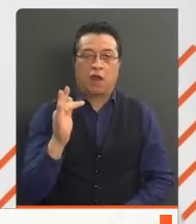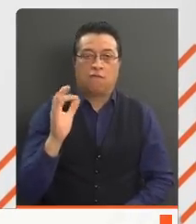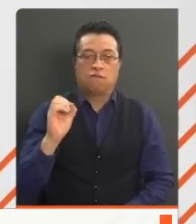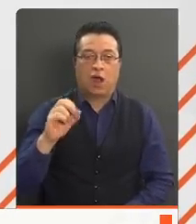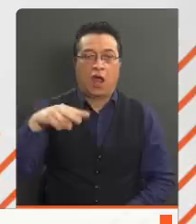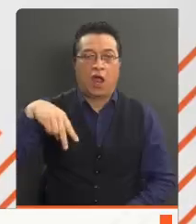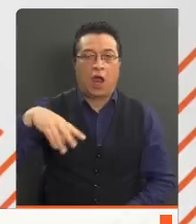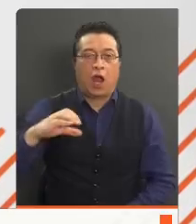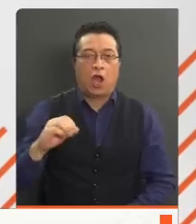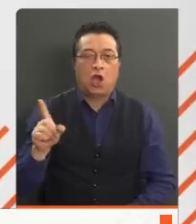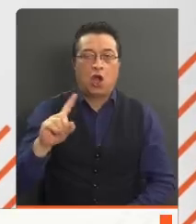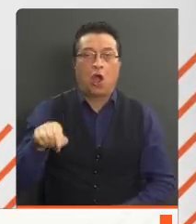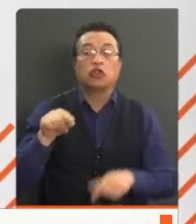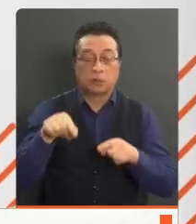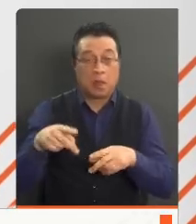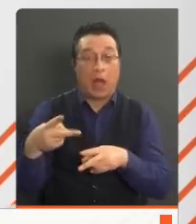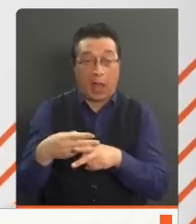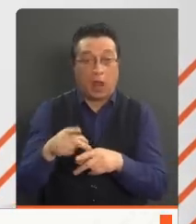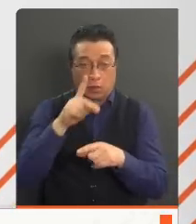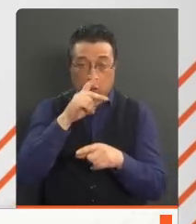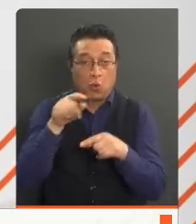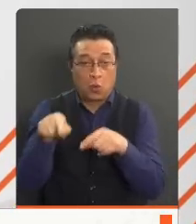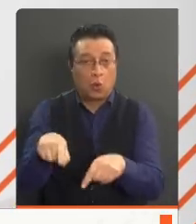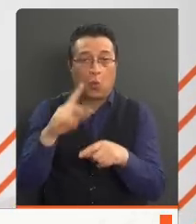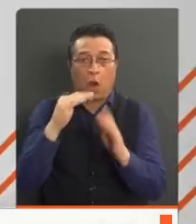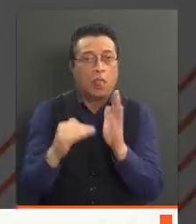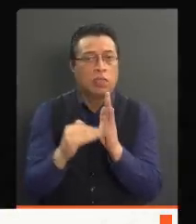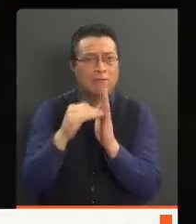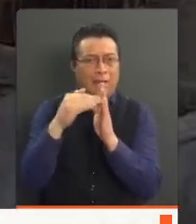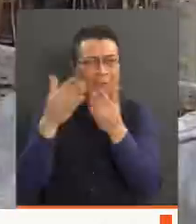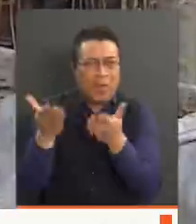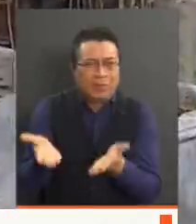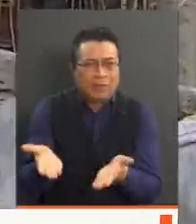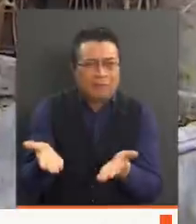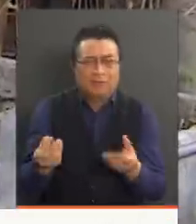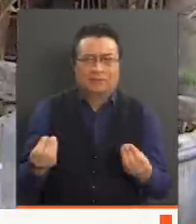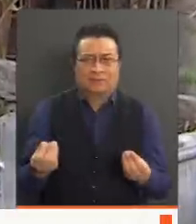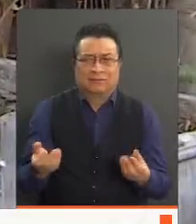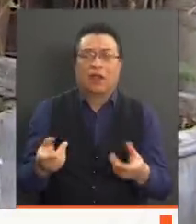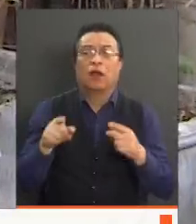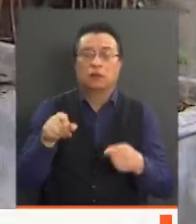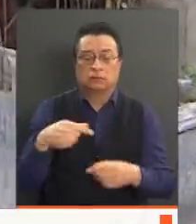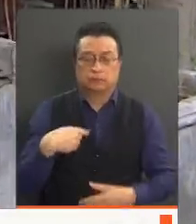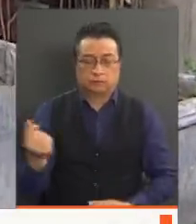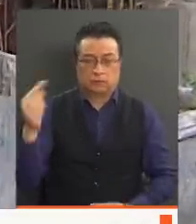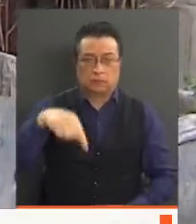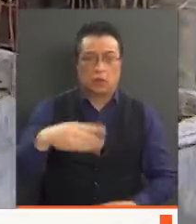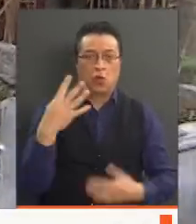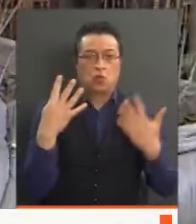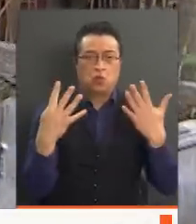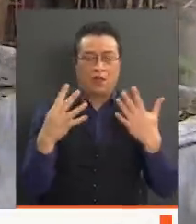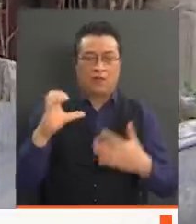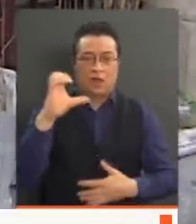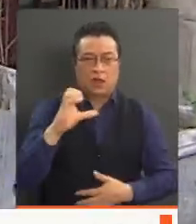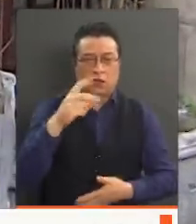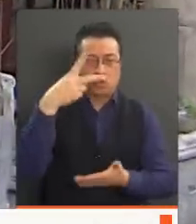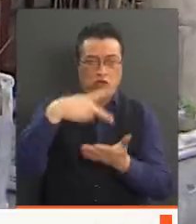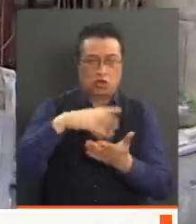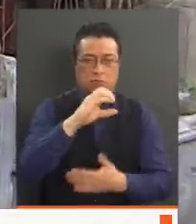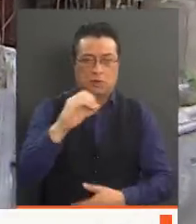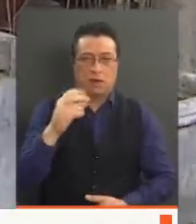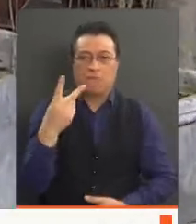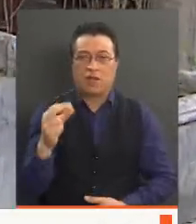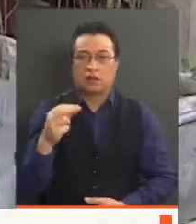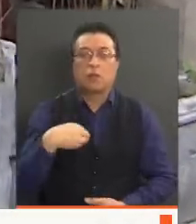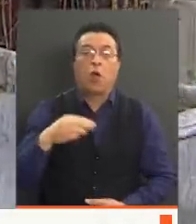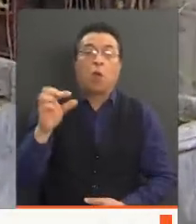les arrendaron las bodegas como si fuera un departamento. Llegamos en el 9 de enero del 2020,